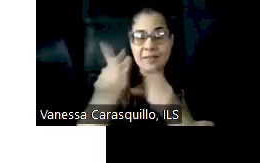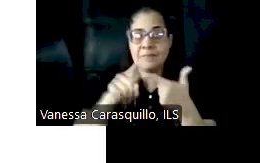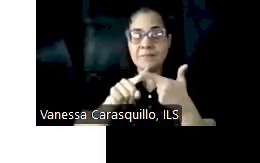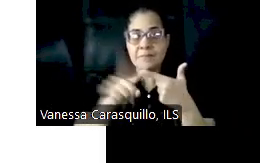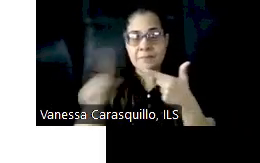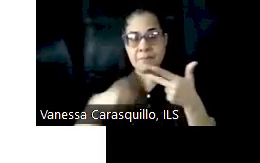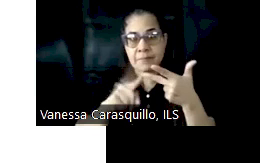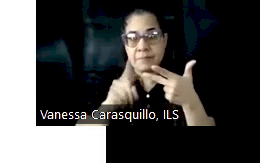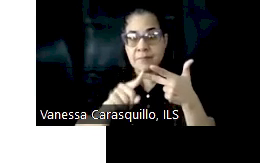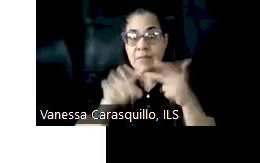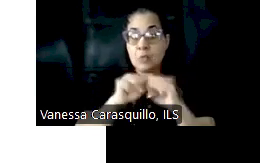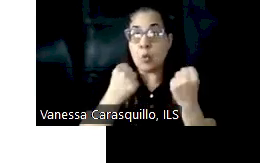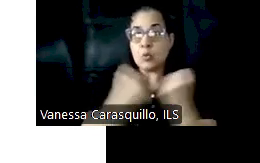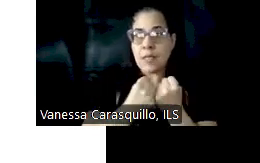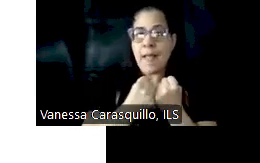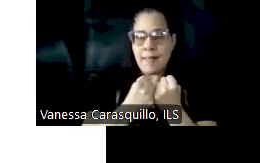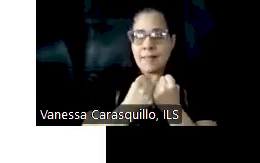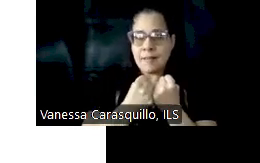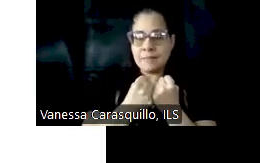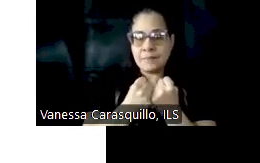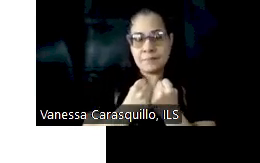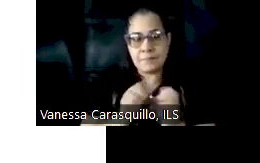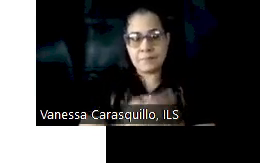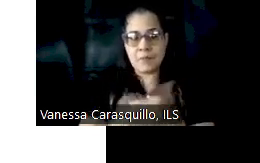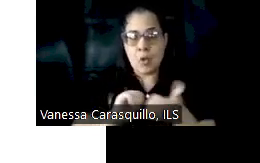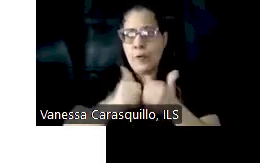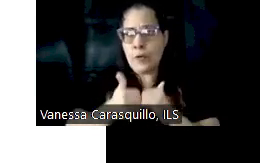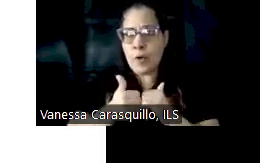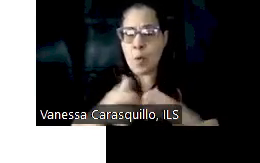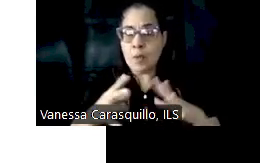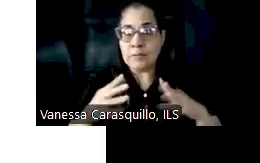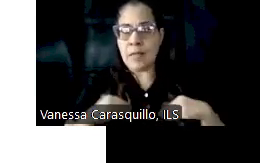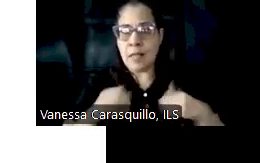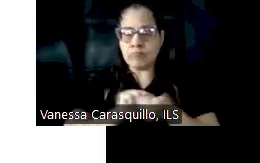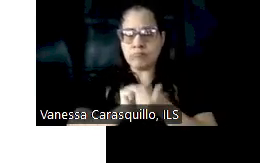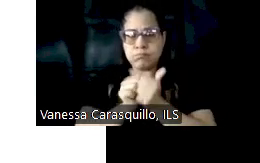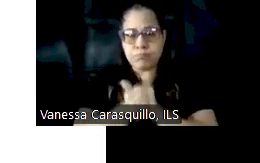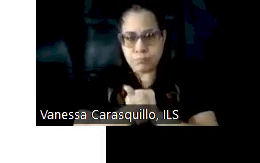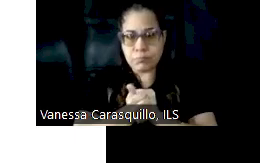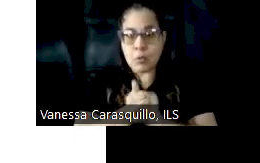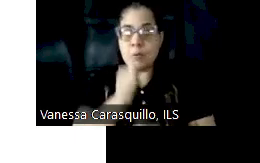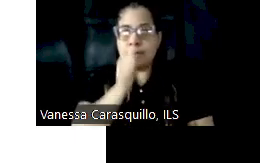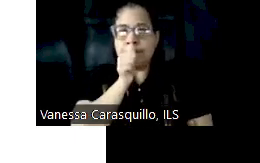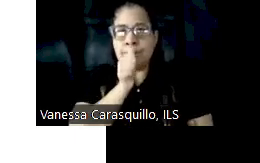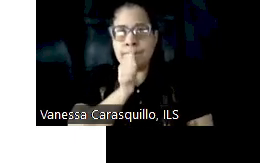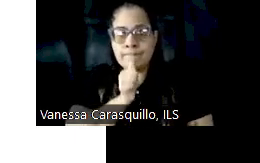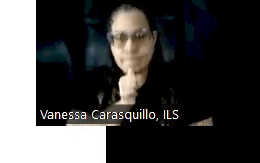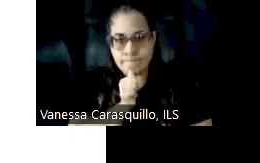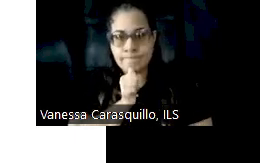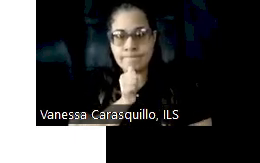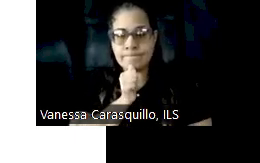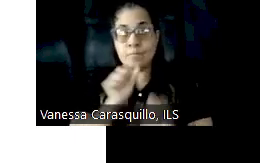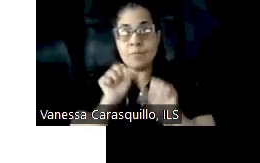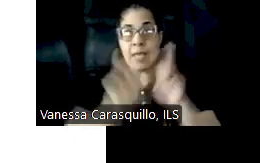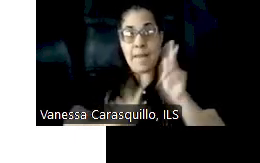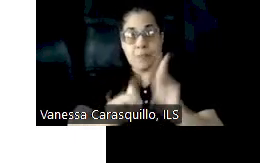dimensión social, la capacidad de adaptación o resiliencia que las personas tienen o pueden desarrollar